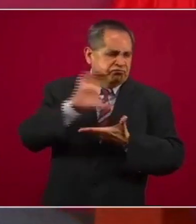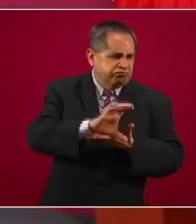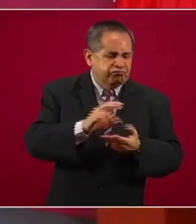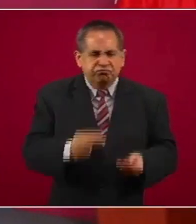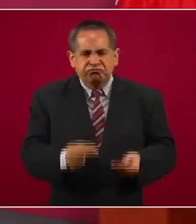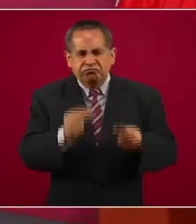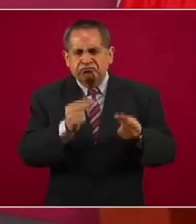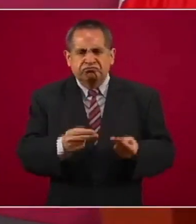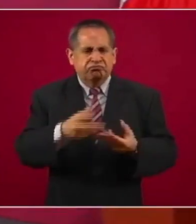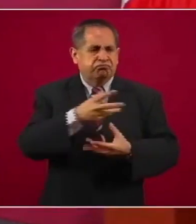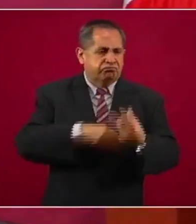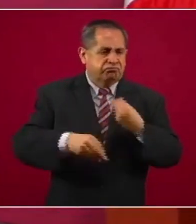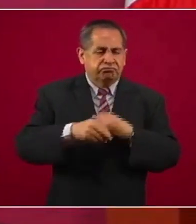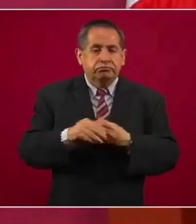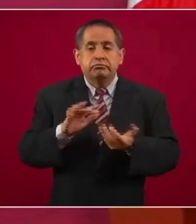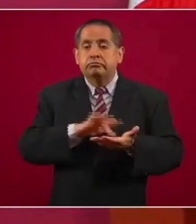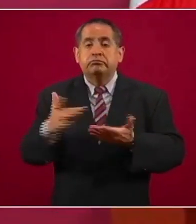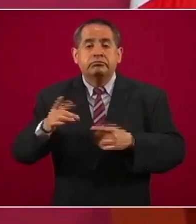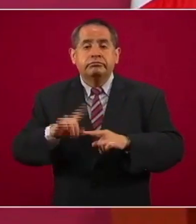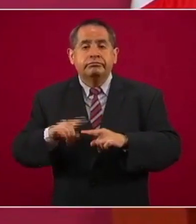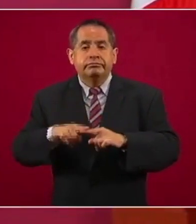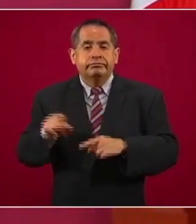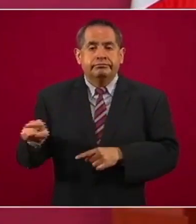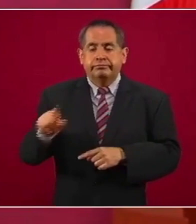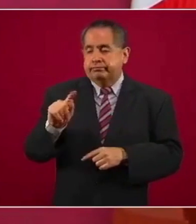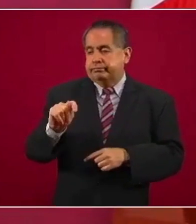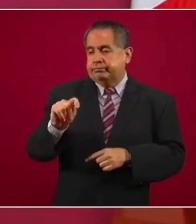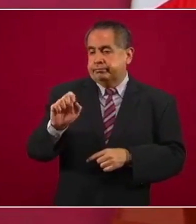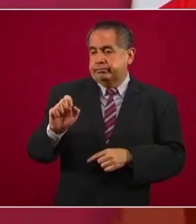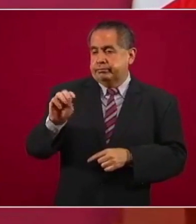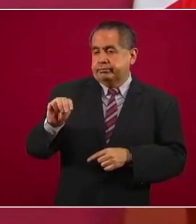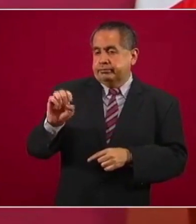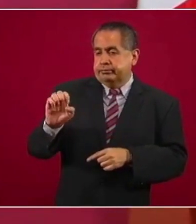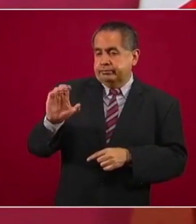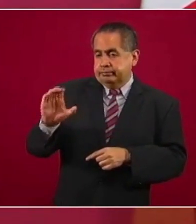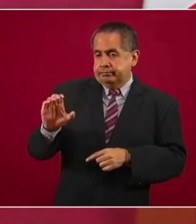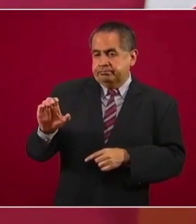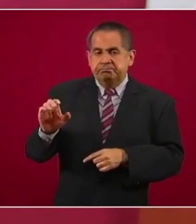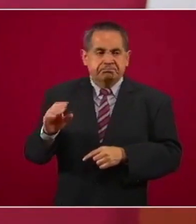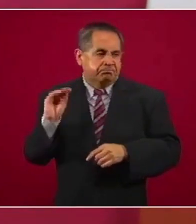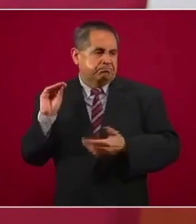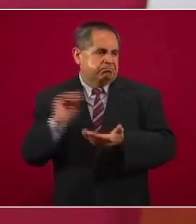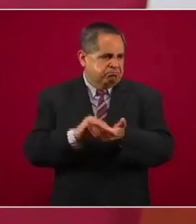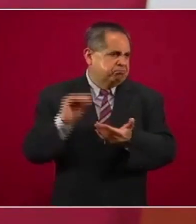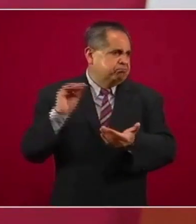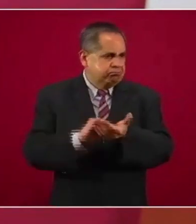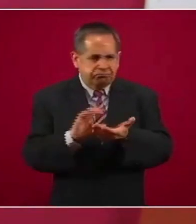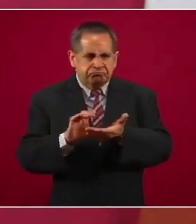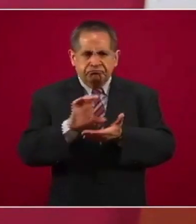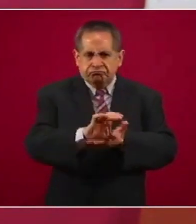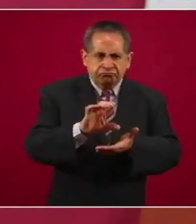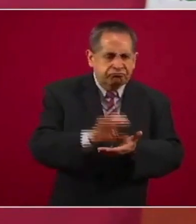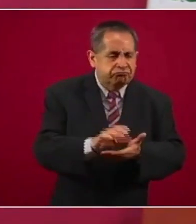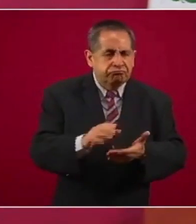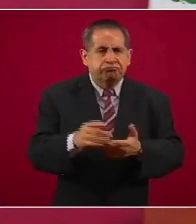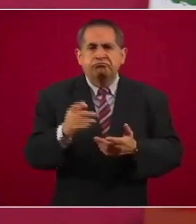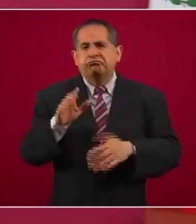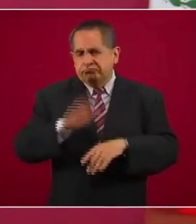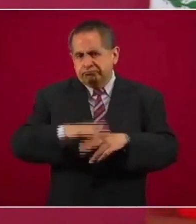con el tratado, y se va a demandar más mano de obra.